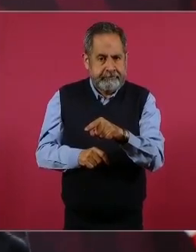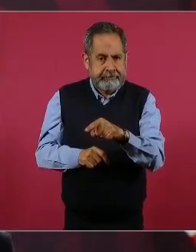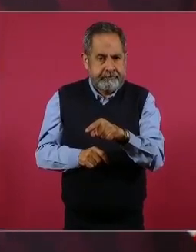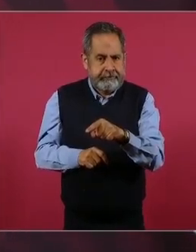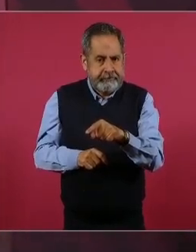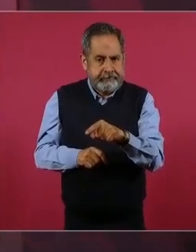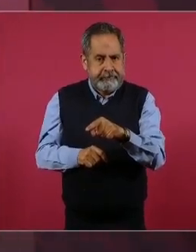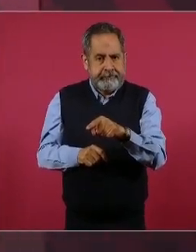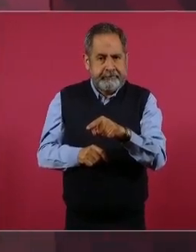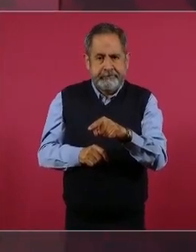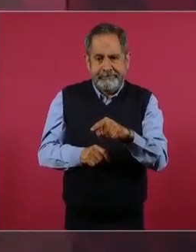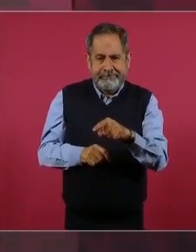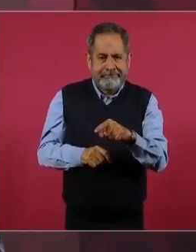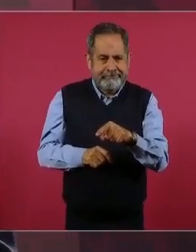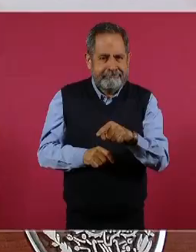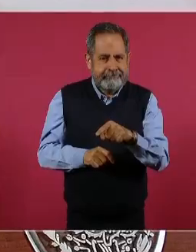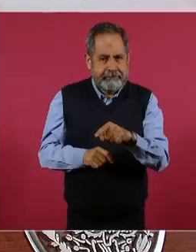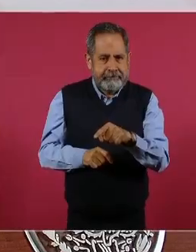más